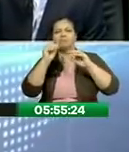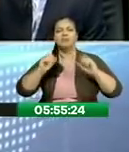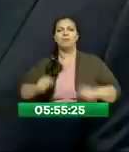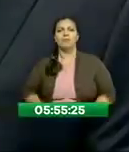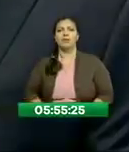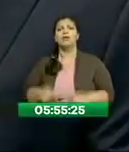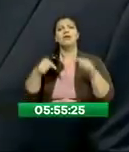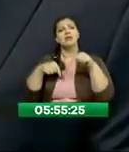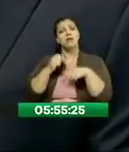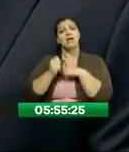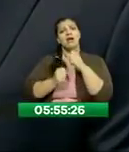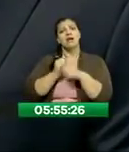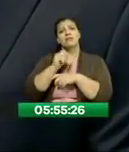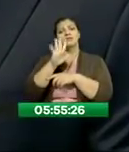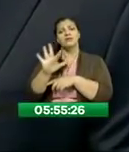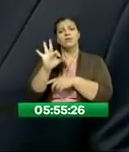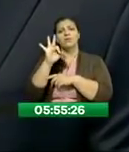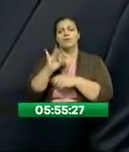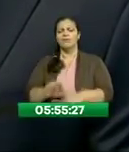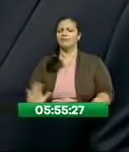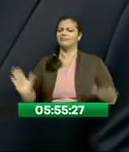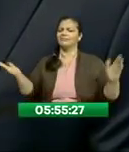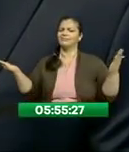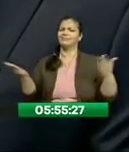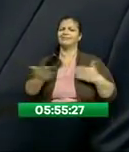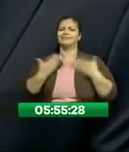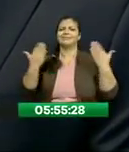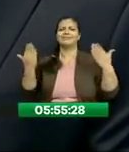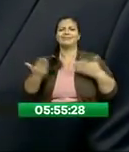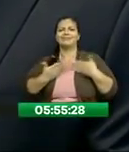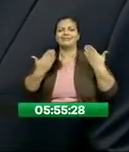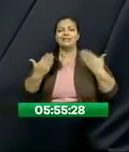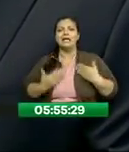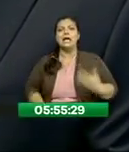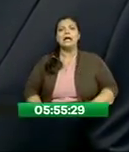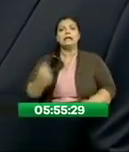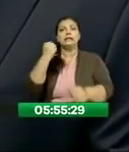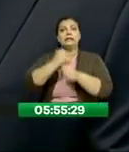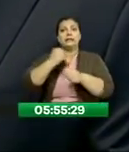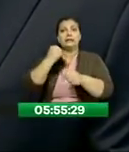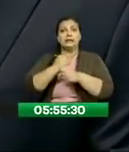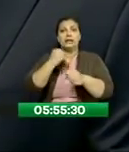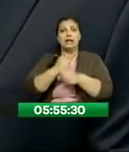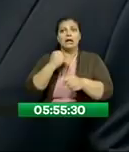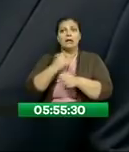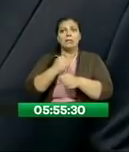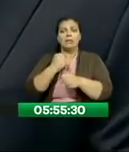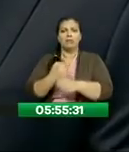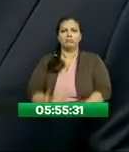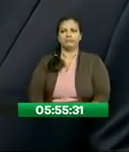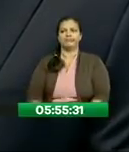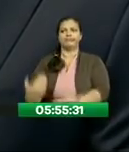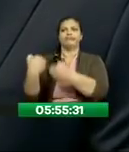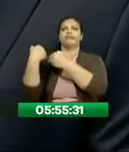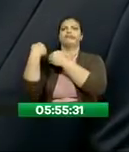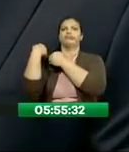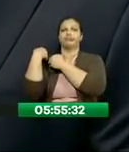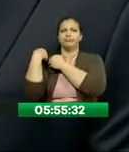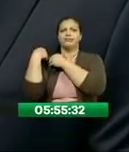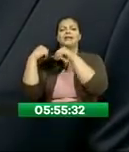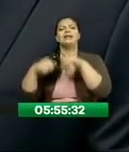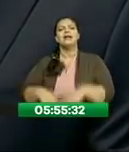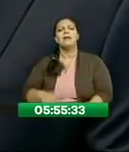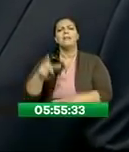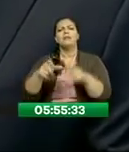la celebración, por el aniversario, pero con la responsabilidad de seguir adelante y de devolver a la sociedad lo que nos ha dado, su cariño, su